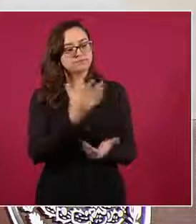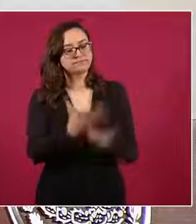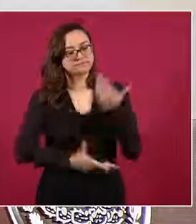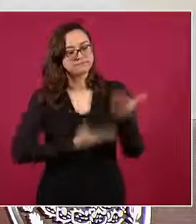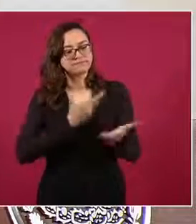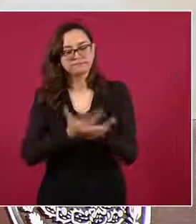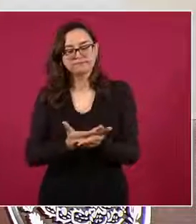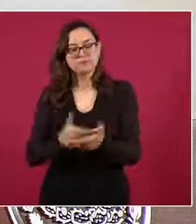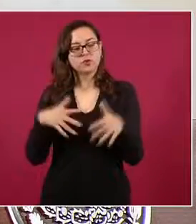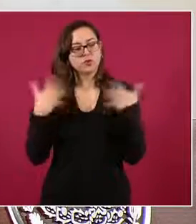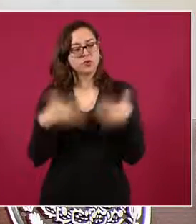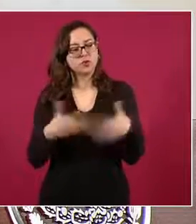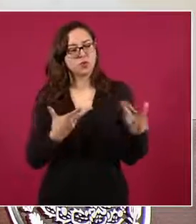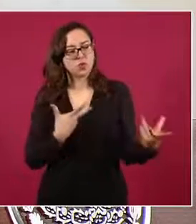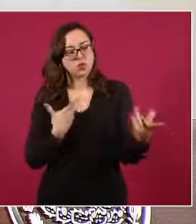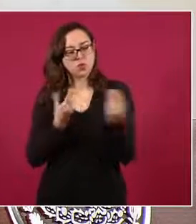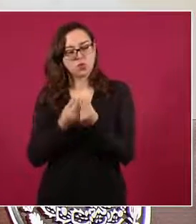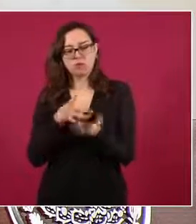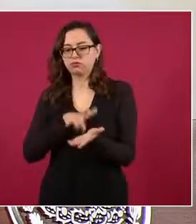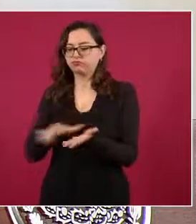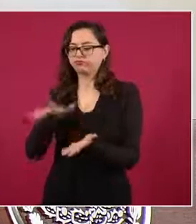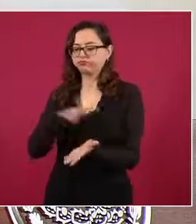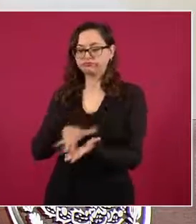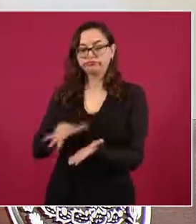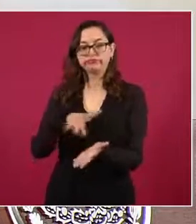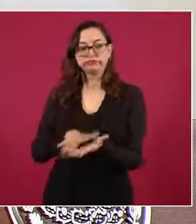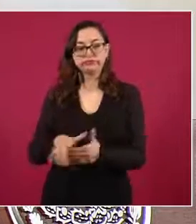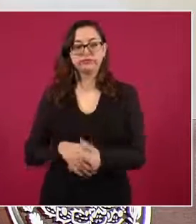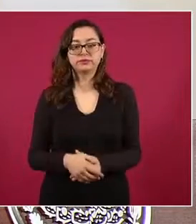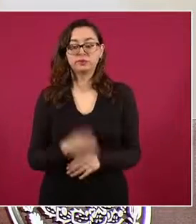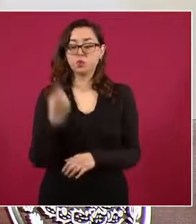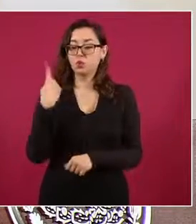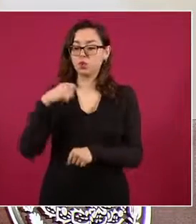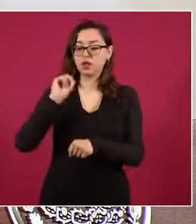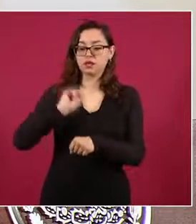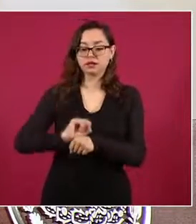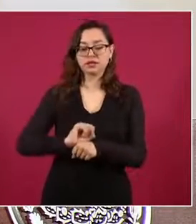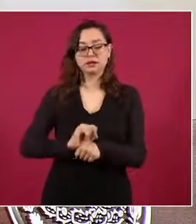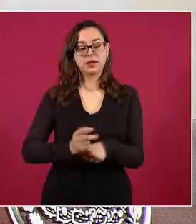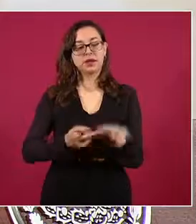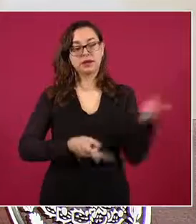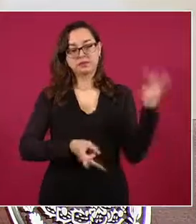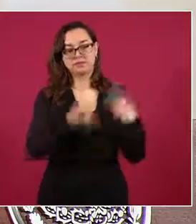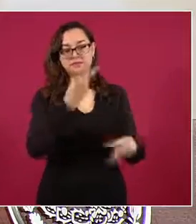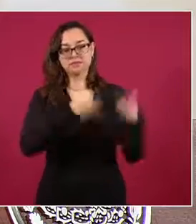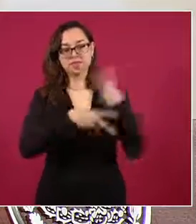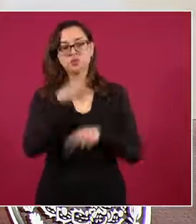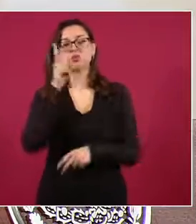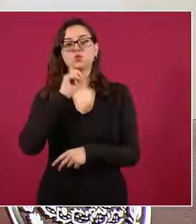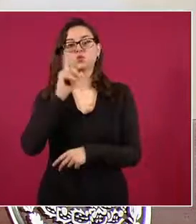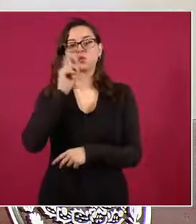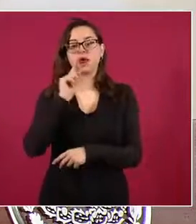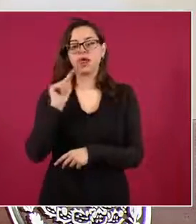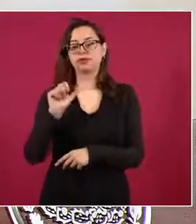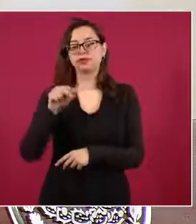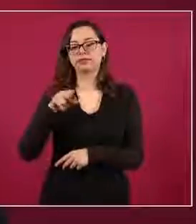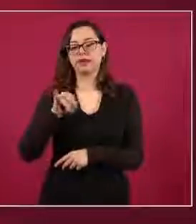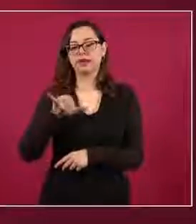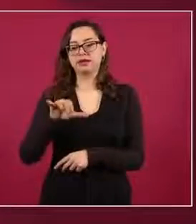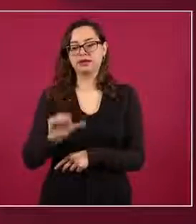por esta histórica colaboración. Hace una semana estuvo con nosotros la viceministra de Salud, Tania Hernández Cruz, una